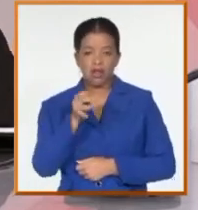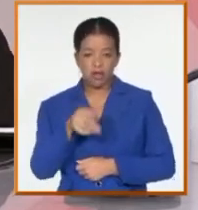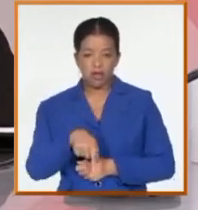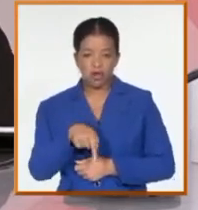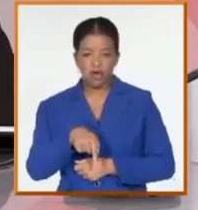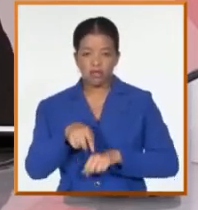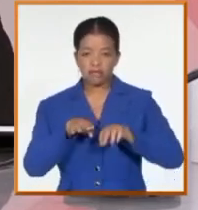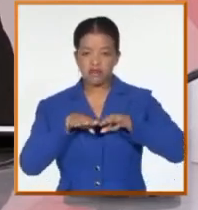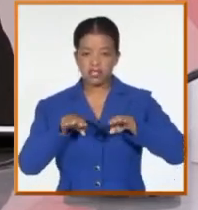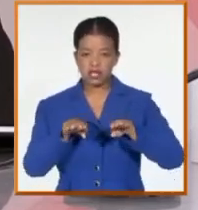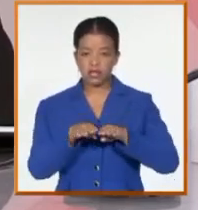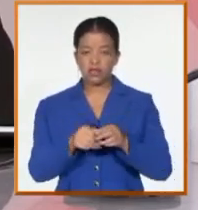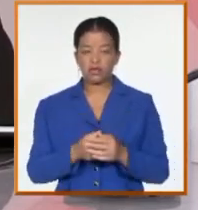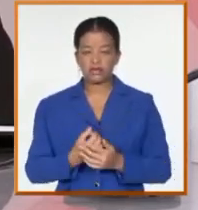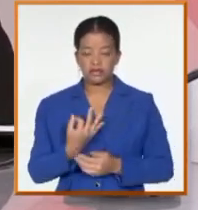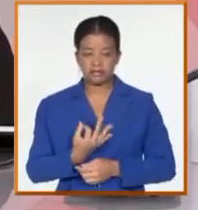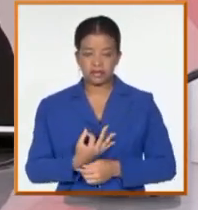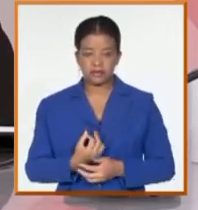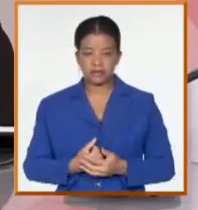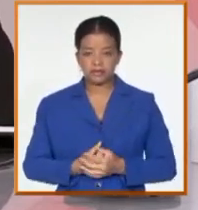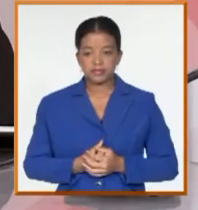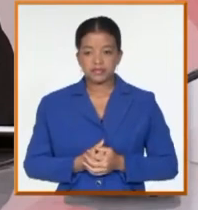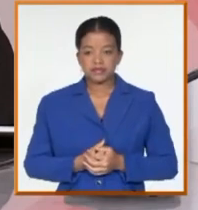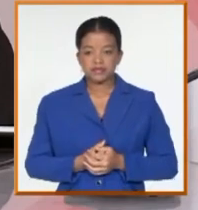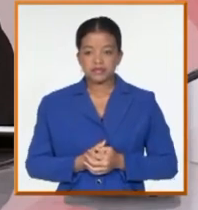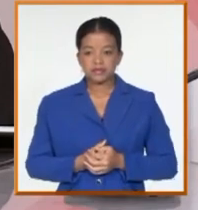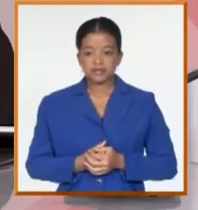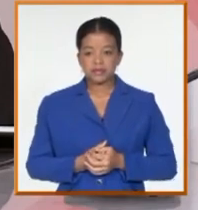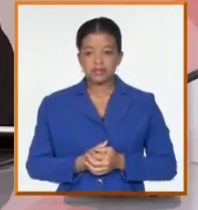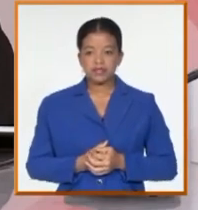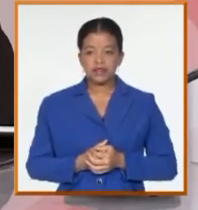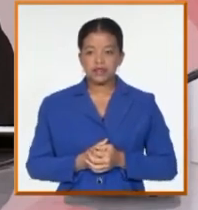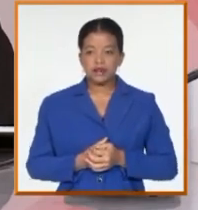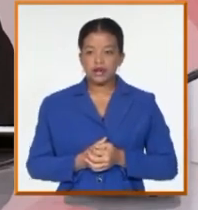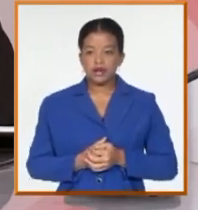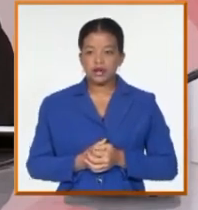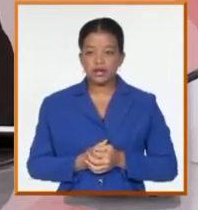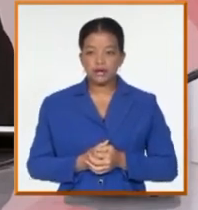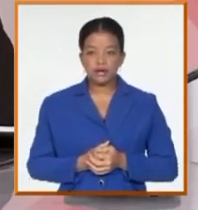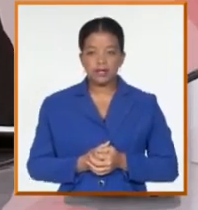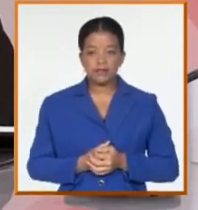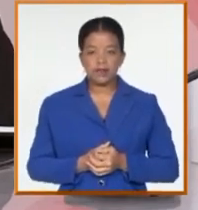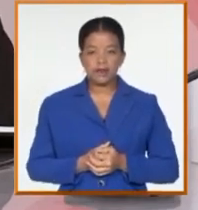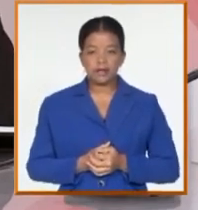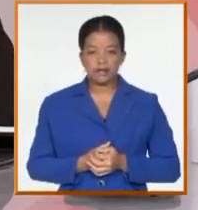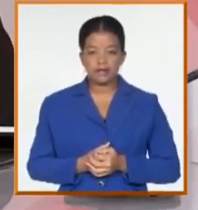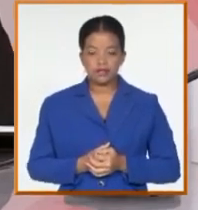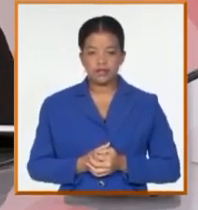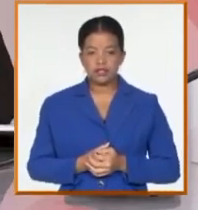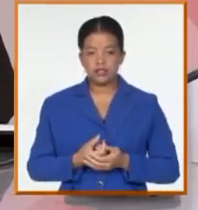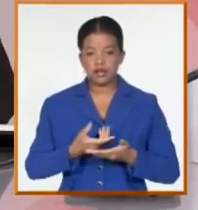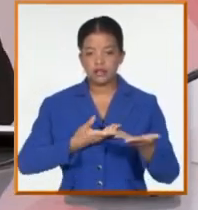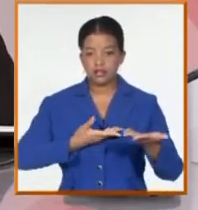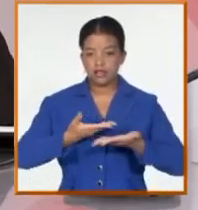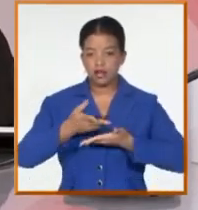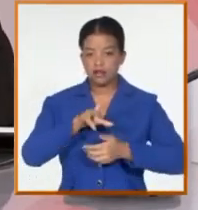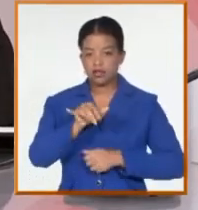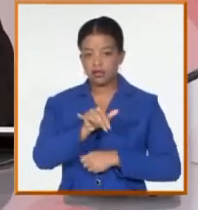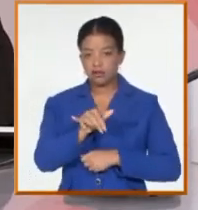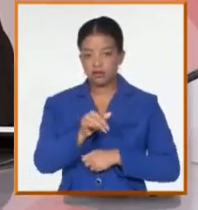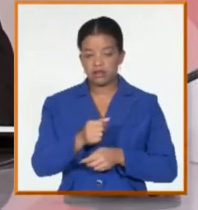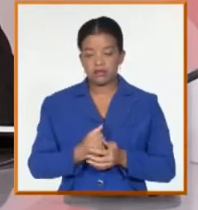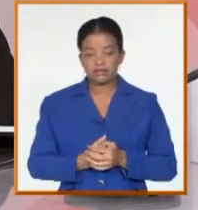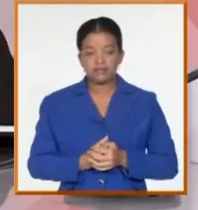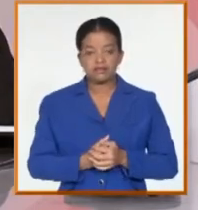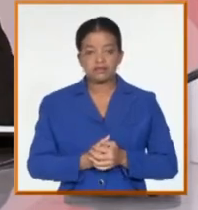mirando hacia el sector de la industria alimentaria y también el comercio exterior tengo el placer de que